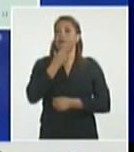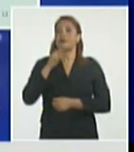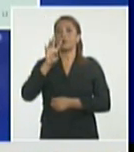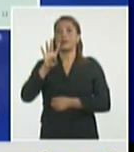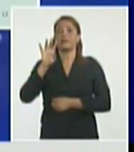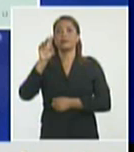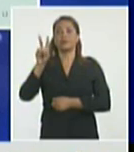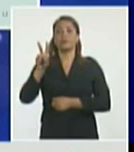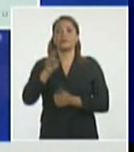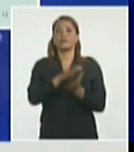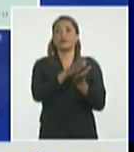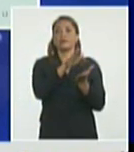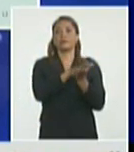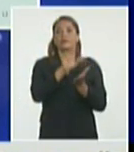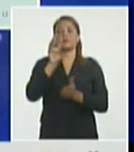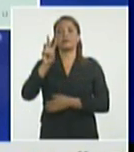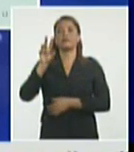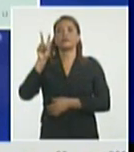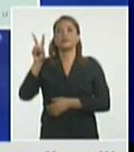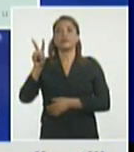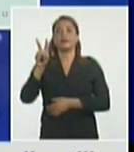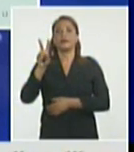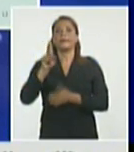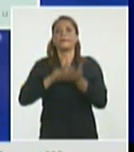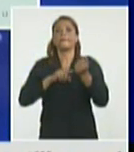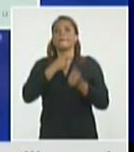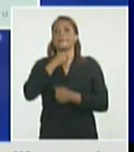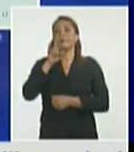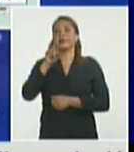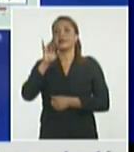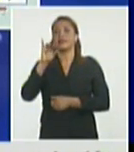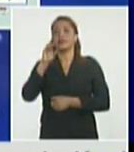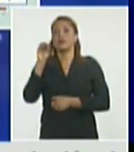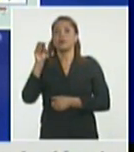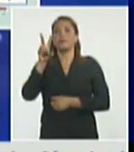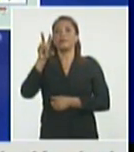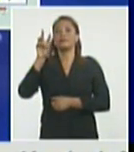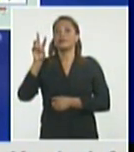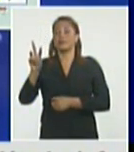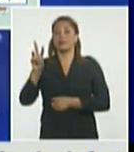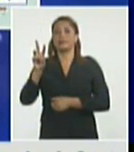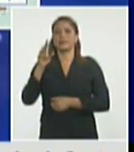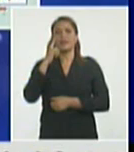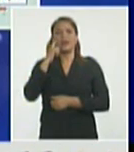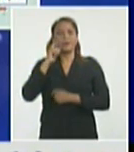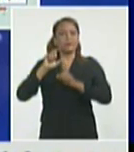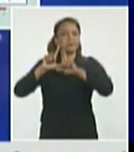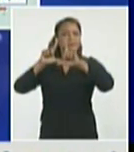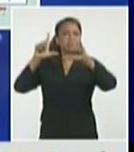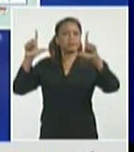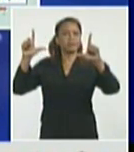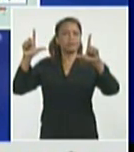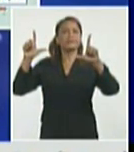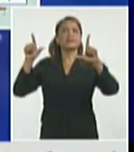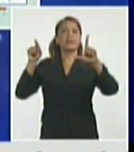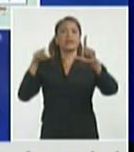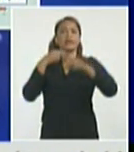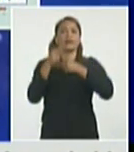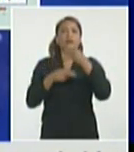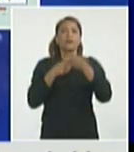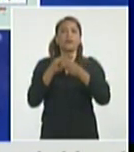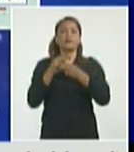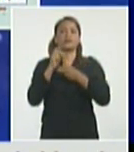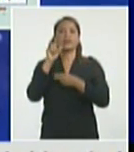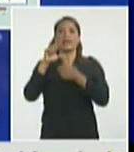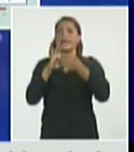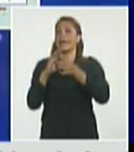41, Ciénaga de Zapata 32 y Perico 23. Y nos apoyamos en un gráfico que nos realizó el geógrafo